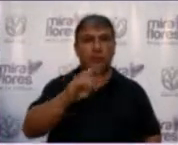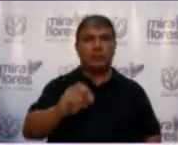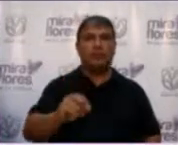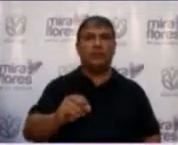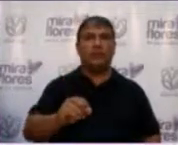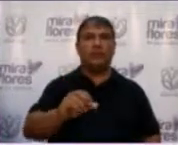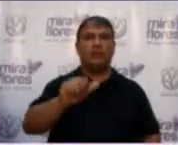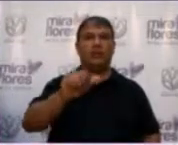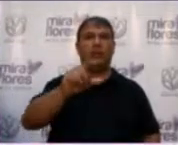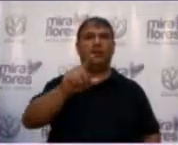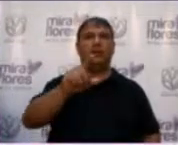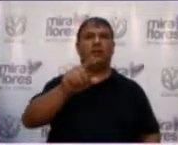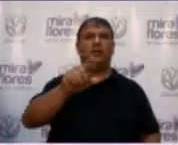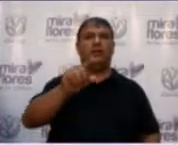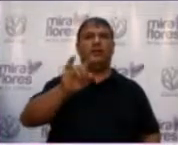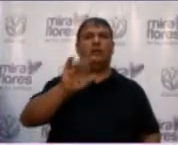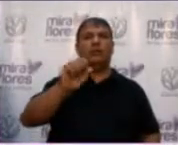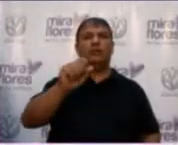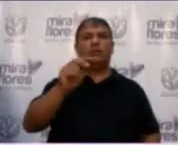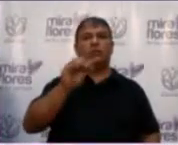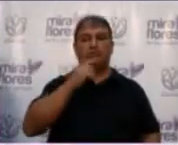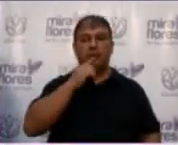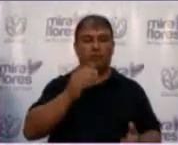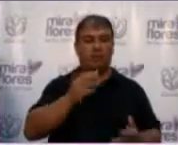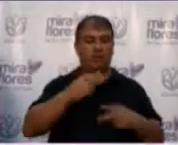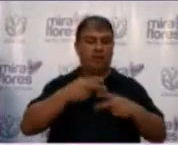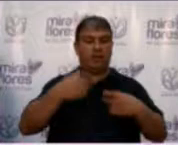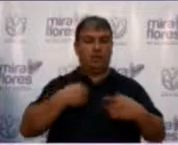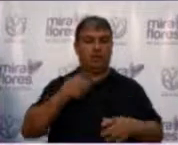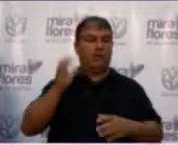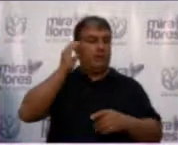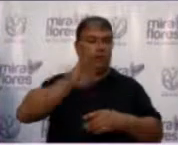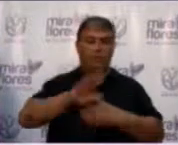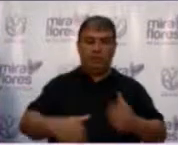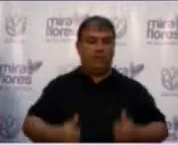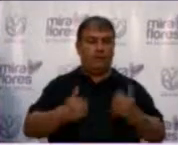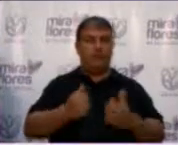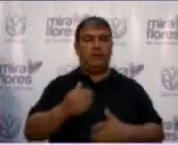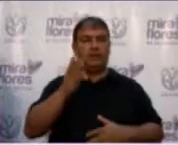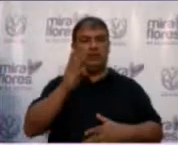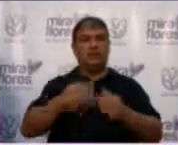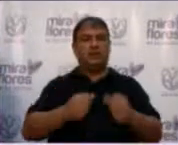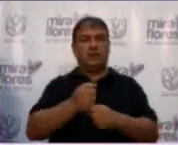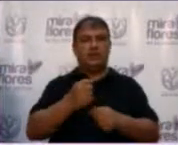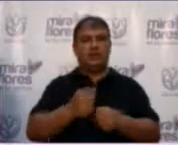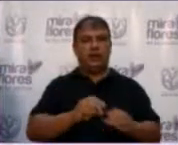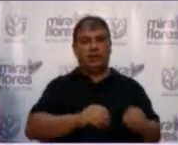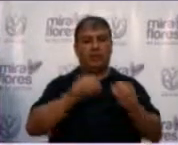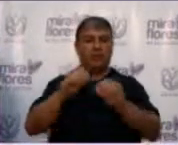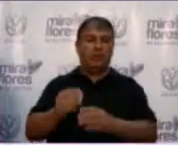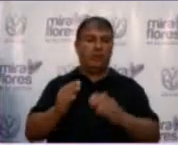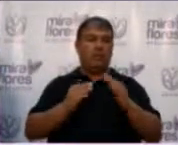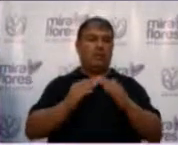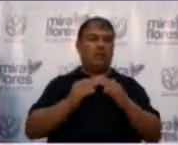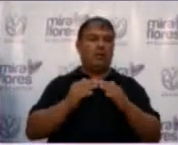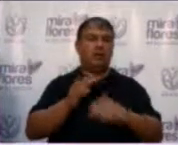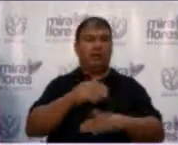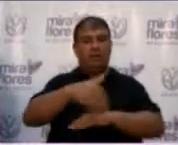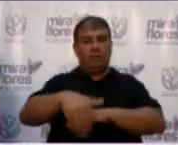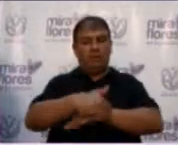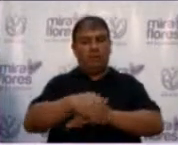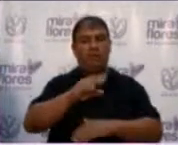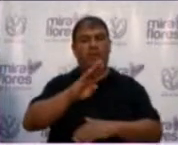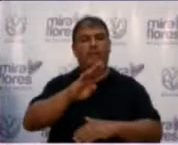Rábago. Señor alcalde, soy vecino de Miraflores de toda la vida, pero desde hace 6 años me mudé a un departamento en el Malecón